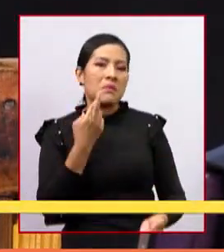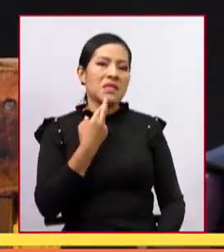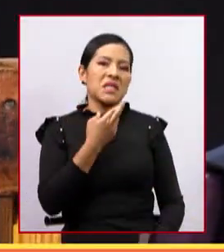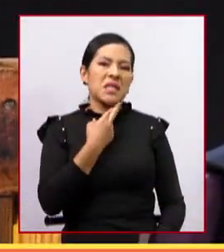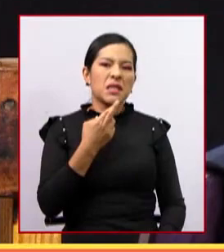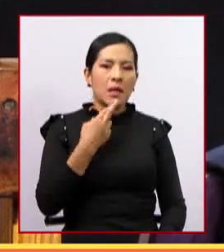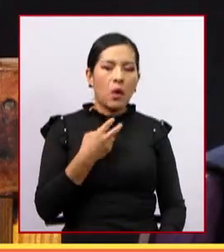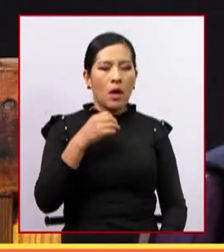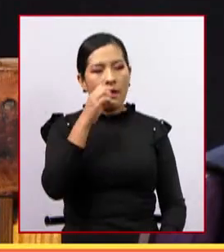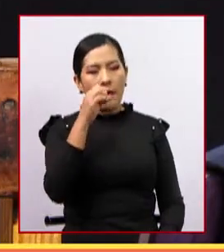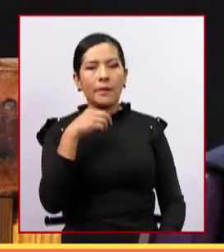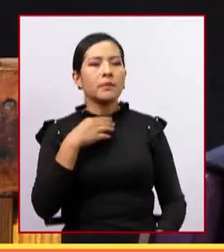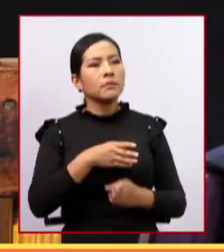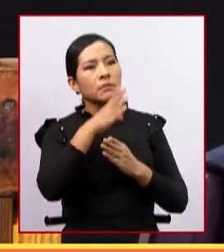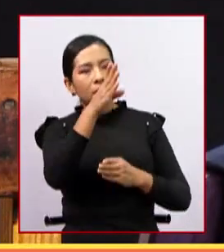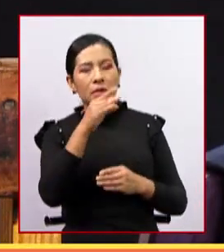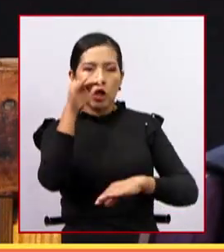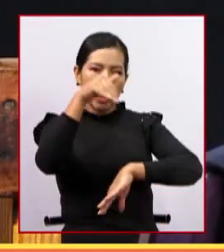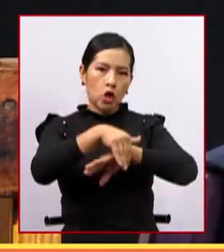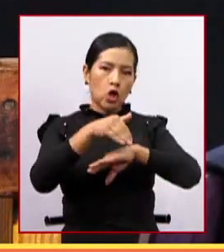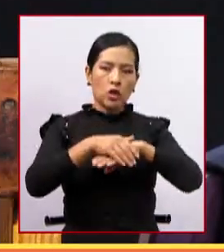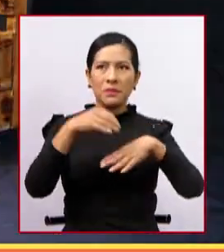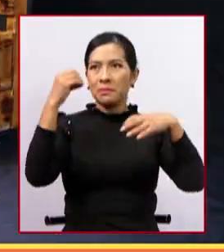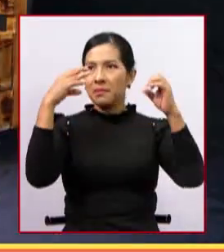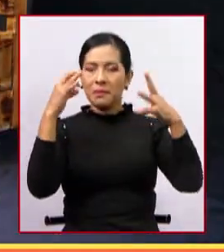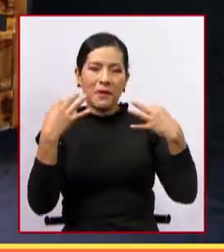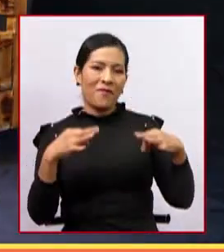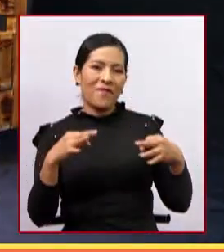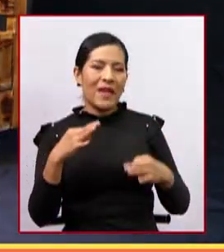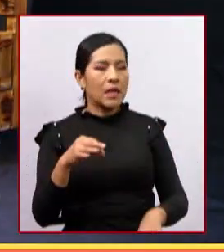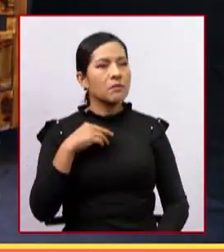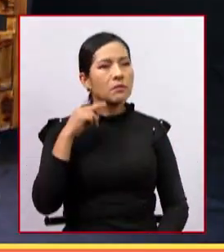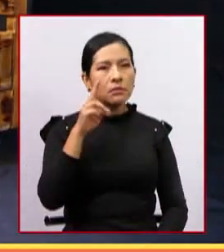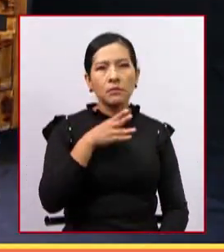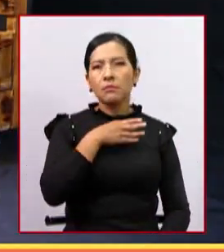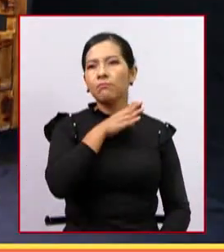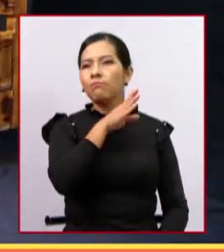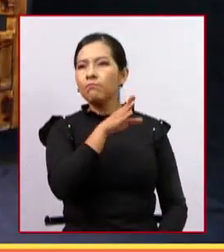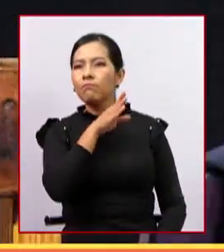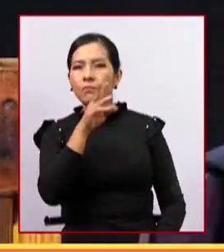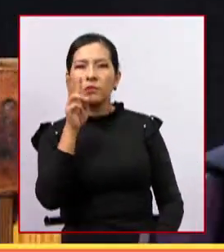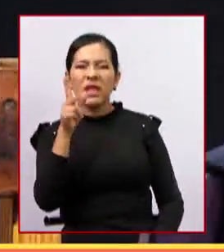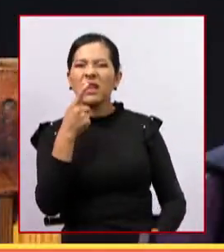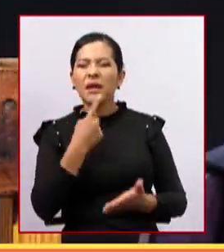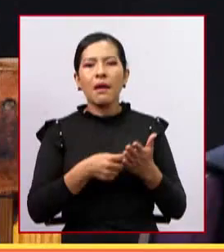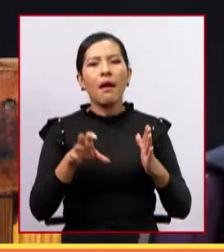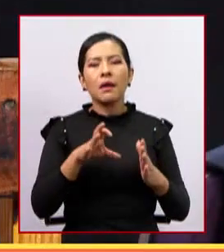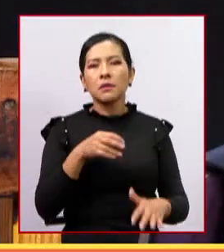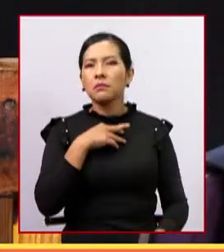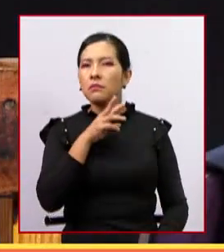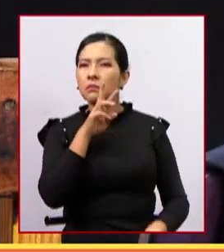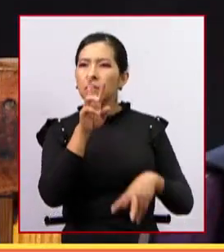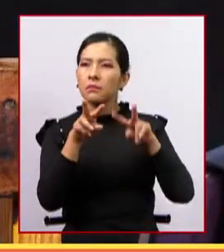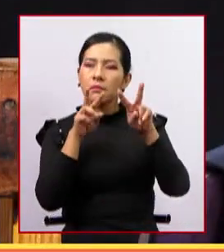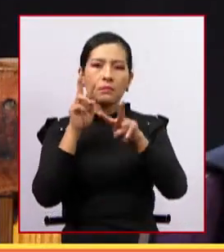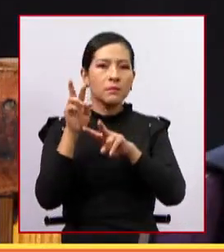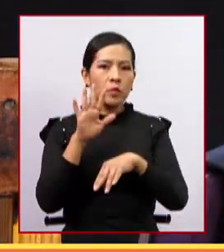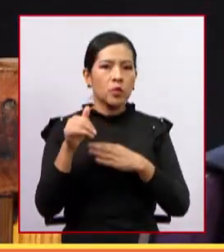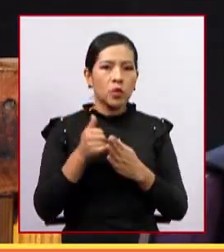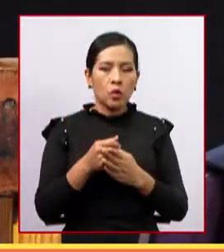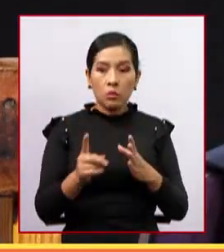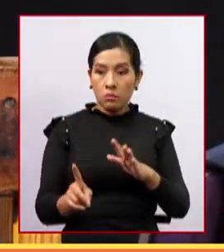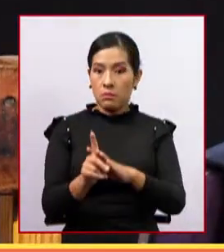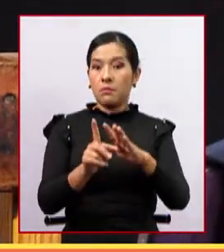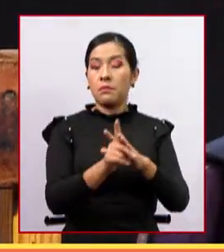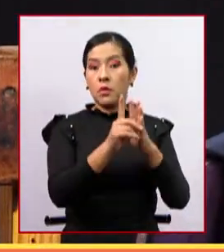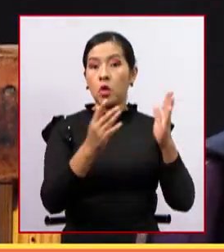qué están haciendo. Y hacer tu scouting, como, digamos. Sí, pero ante todo, como ver cómo se estaban